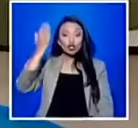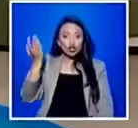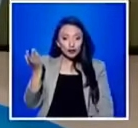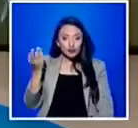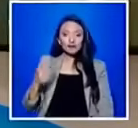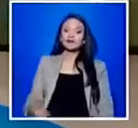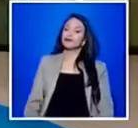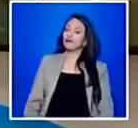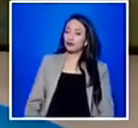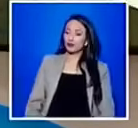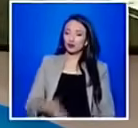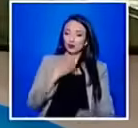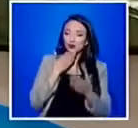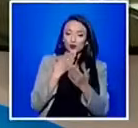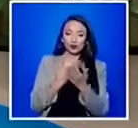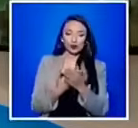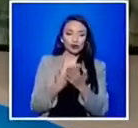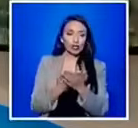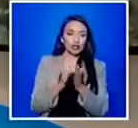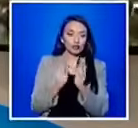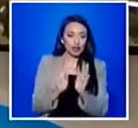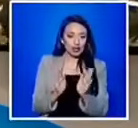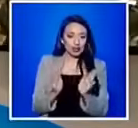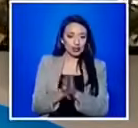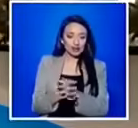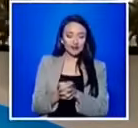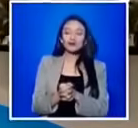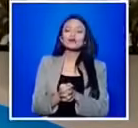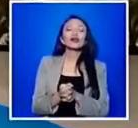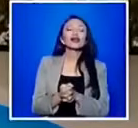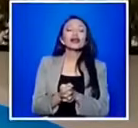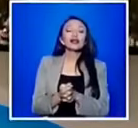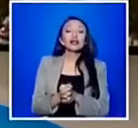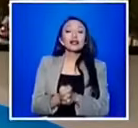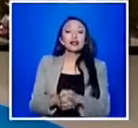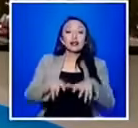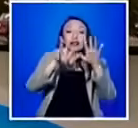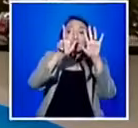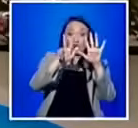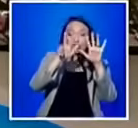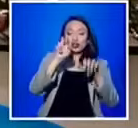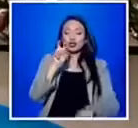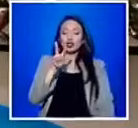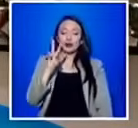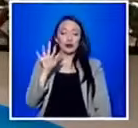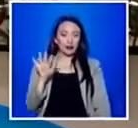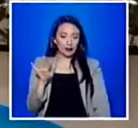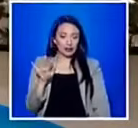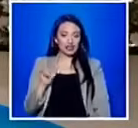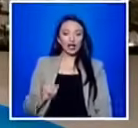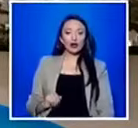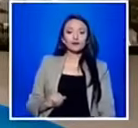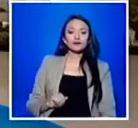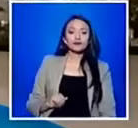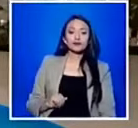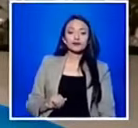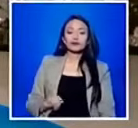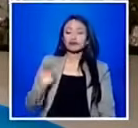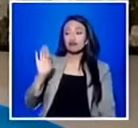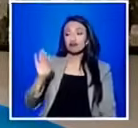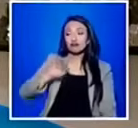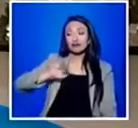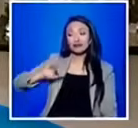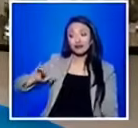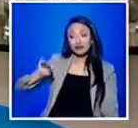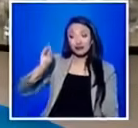Muchísimas gracias y éxitos en este nuevo año lectivo. Son las 8 de la mañana con 25 minutos y bueno, tenemos que hablar de estos temas